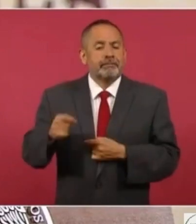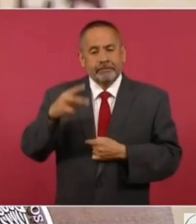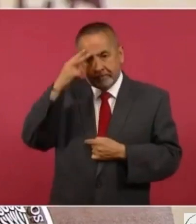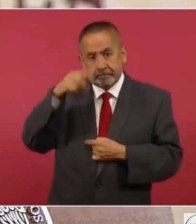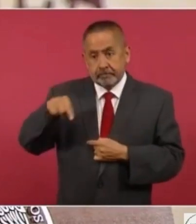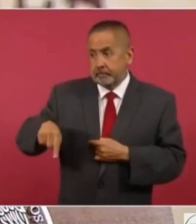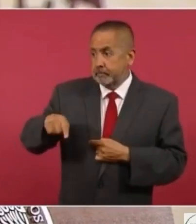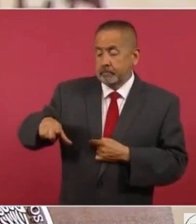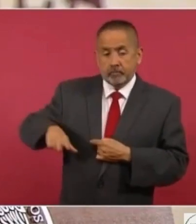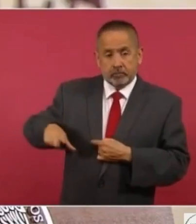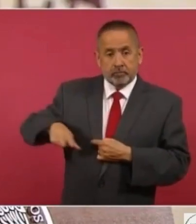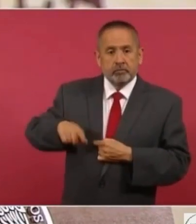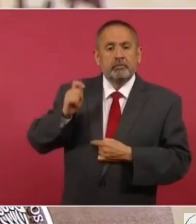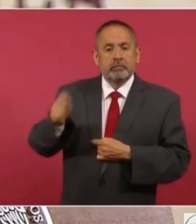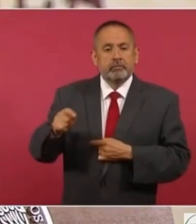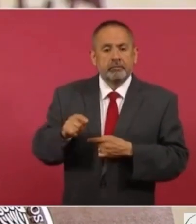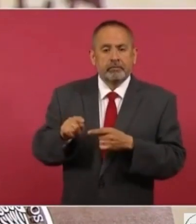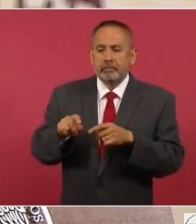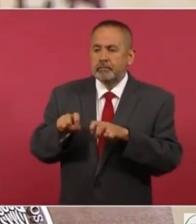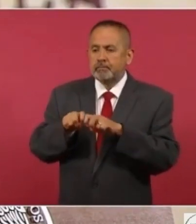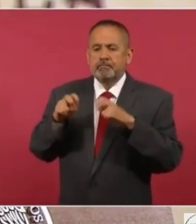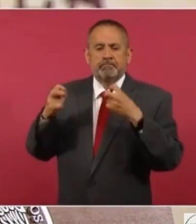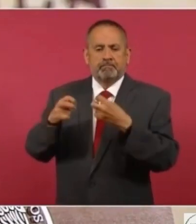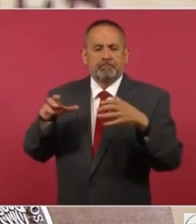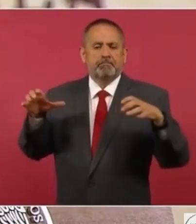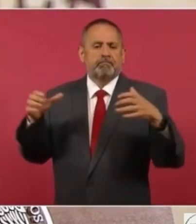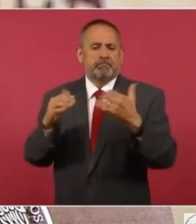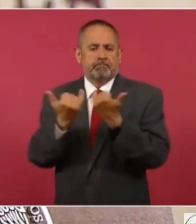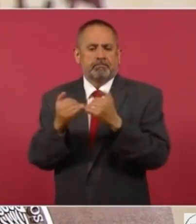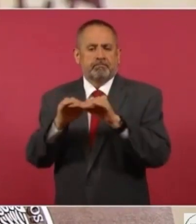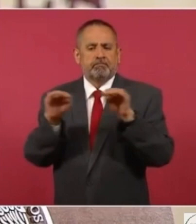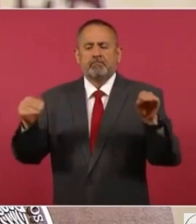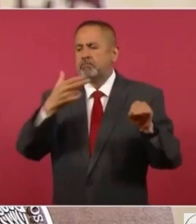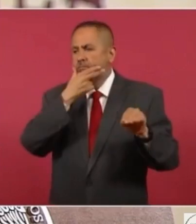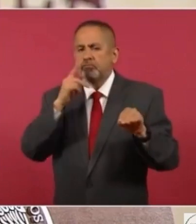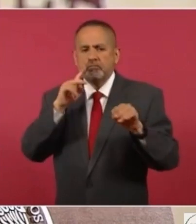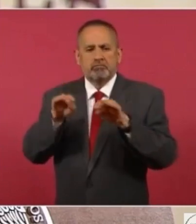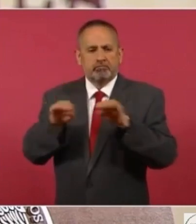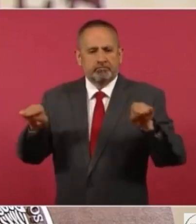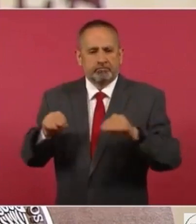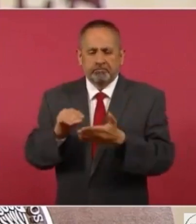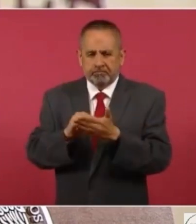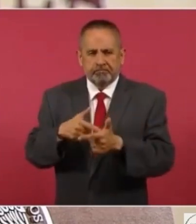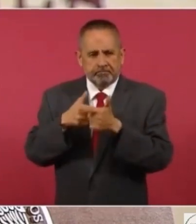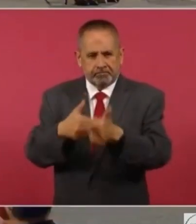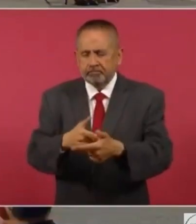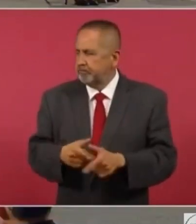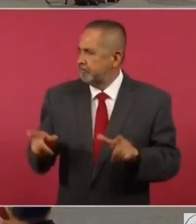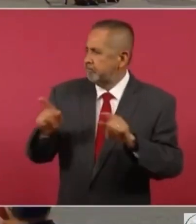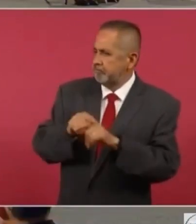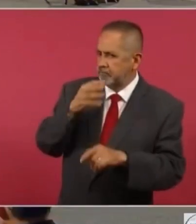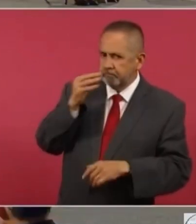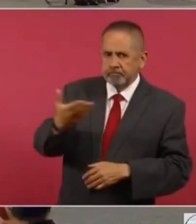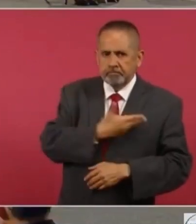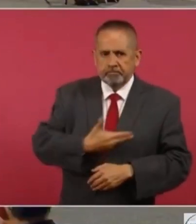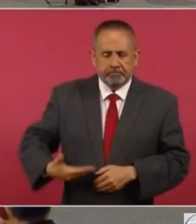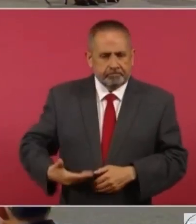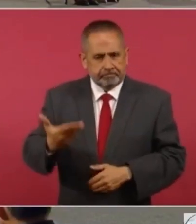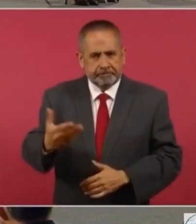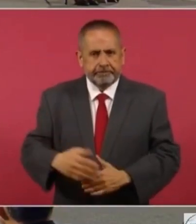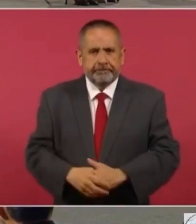esta administración tiene un gabinete paritario. La lucha sigue. ¿Es cuánto, señor presidente?